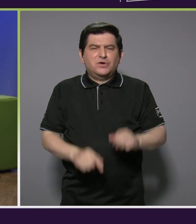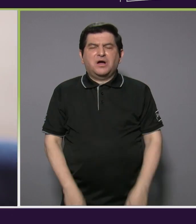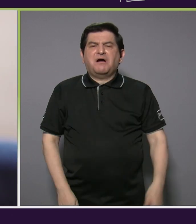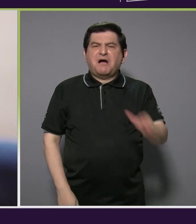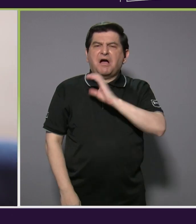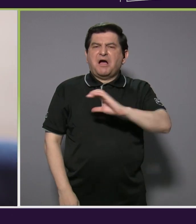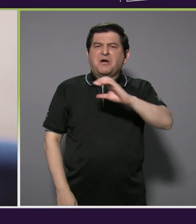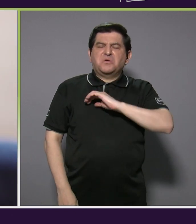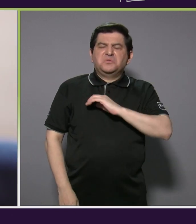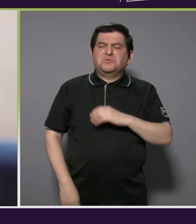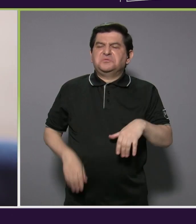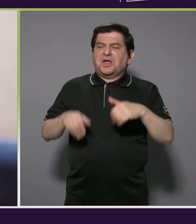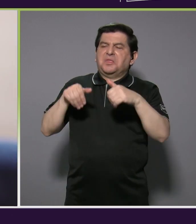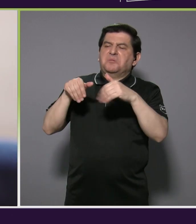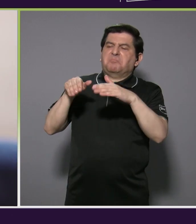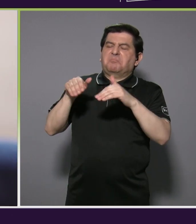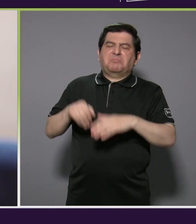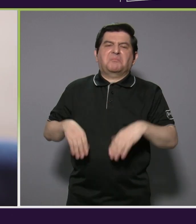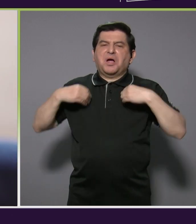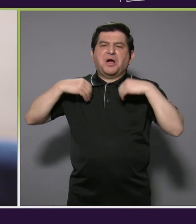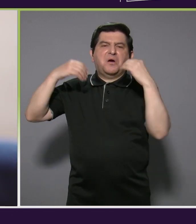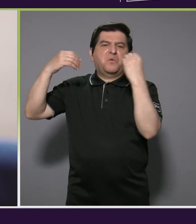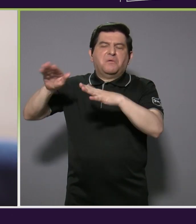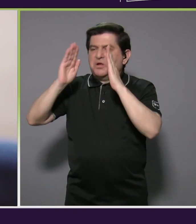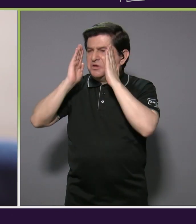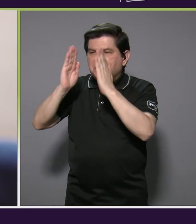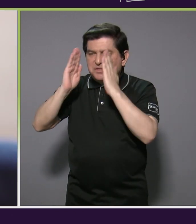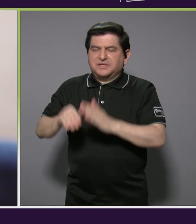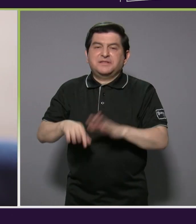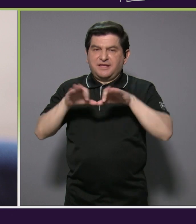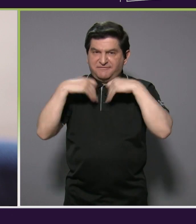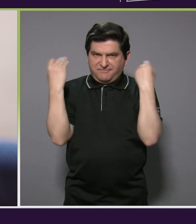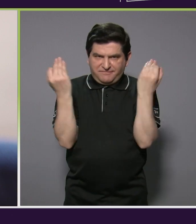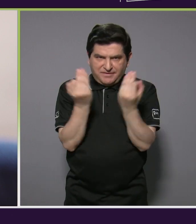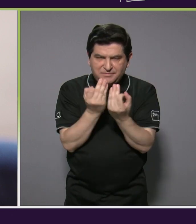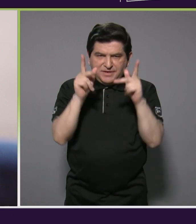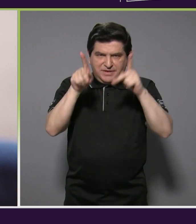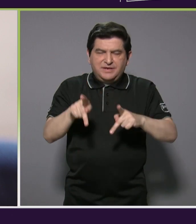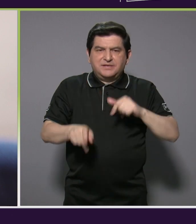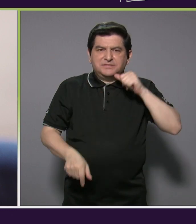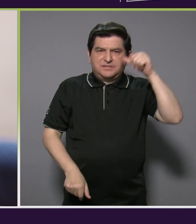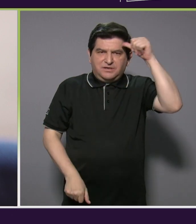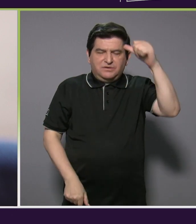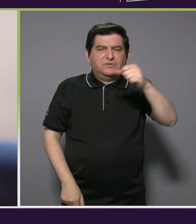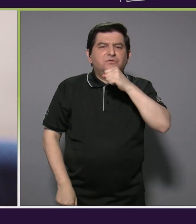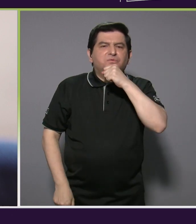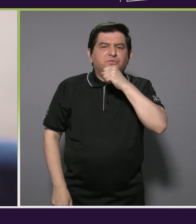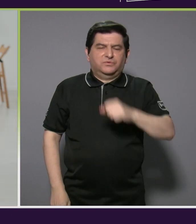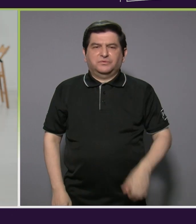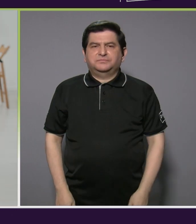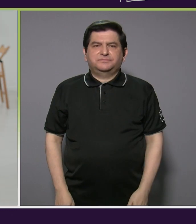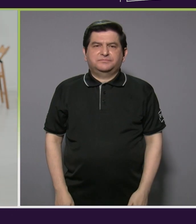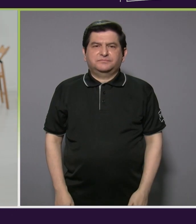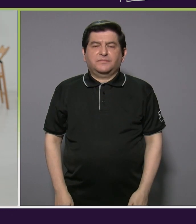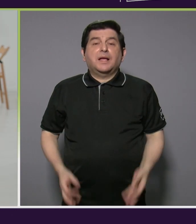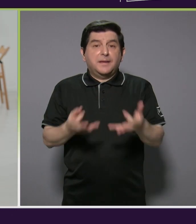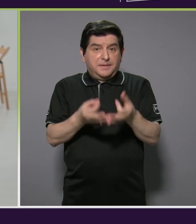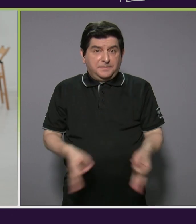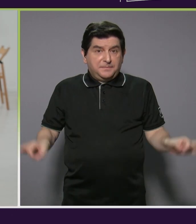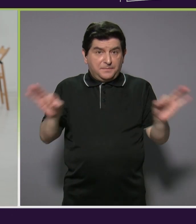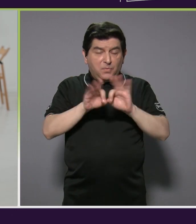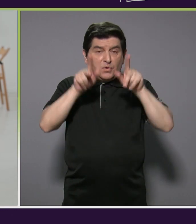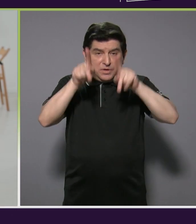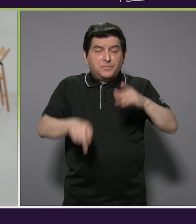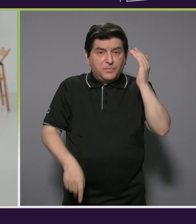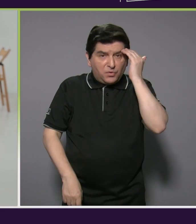de abandono, ¿verdad?, por parte de los familiares y las familiares de las personas adultas mayores. Y Gustavo, es importante que la gente